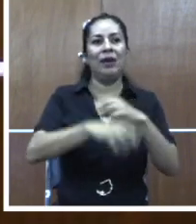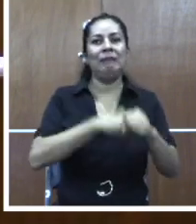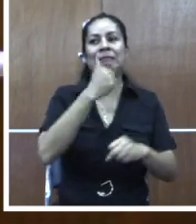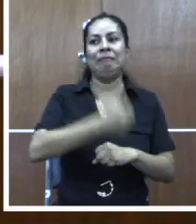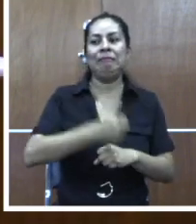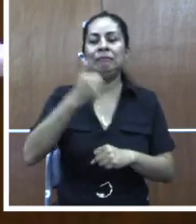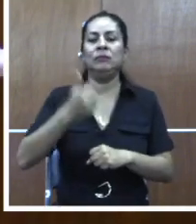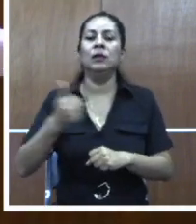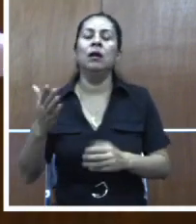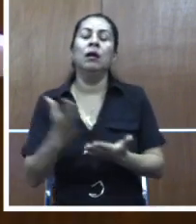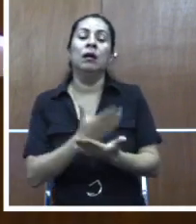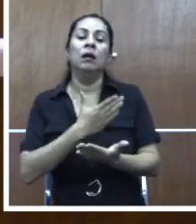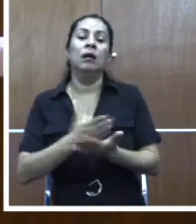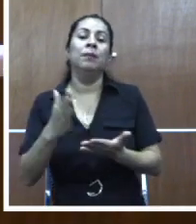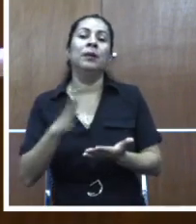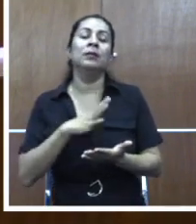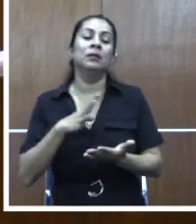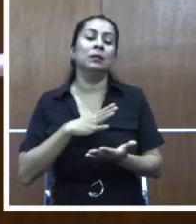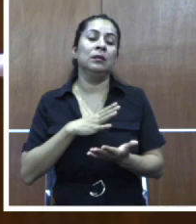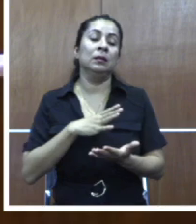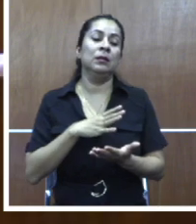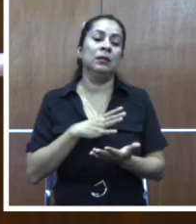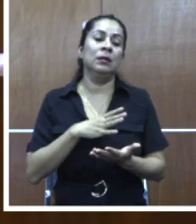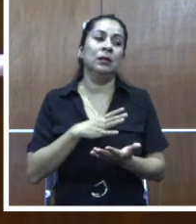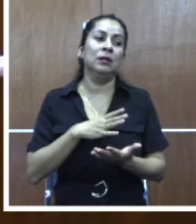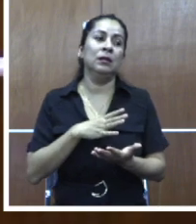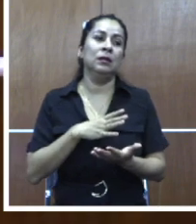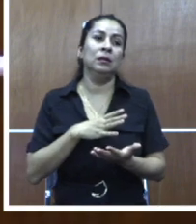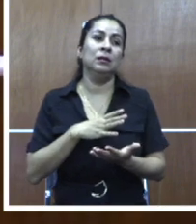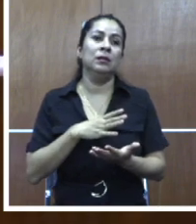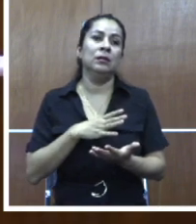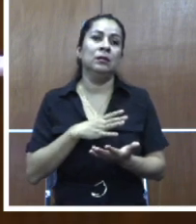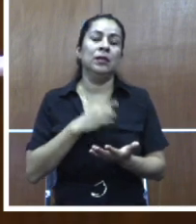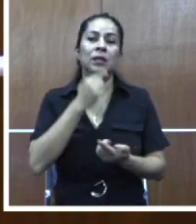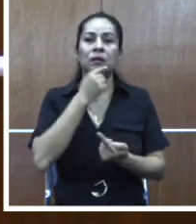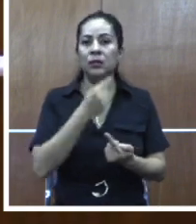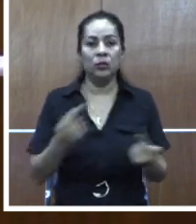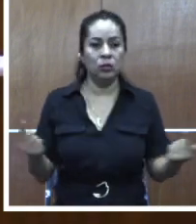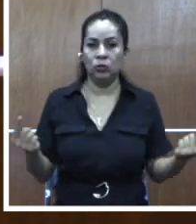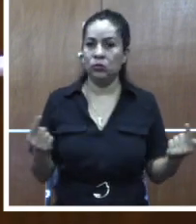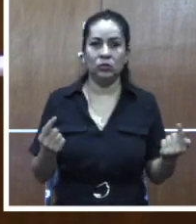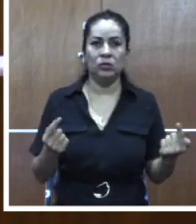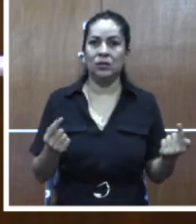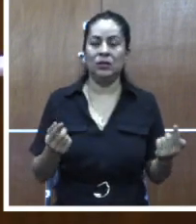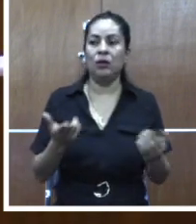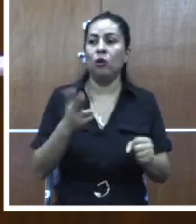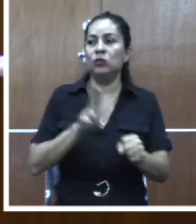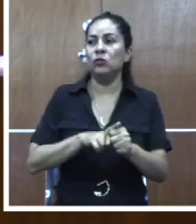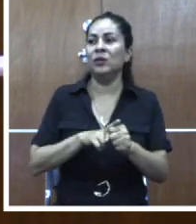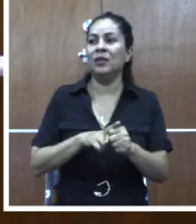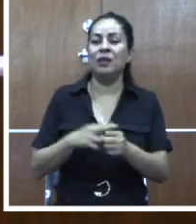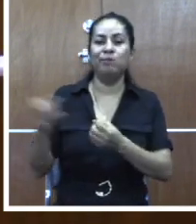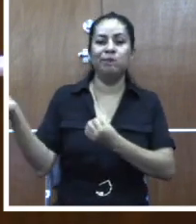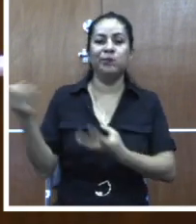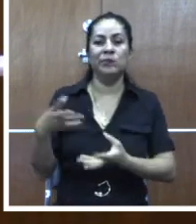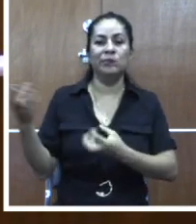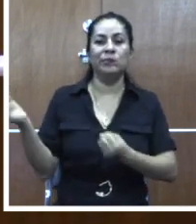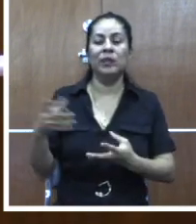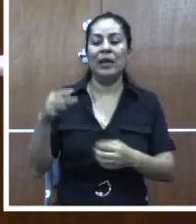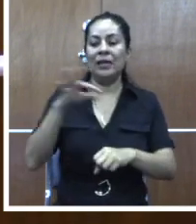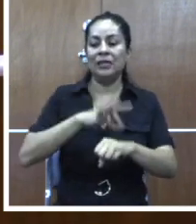además de tener una alta afluencia de menores que son enviados de hospitales del instituto